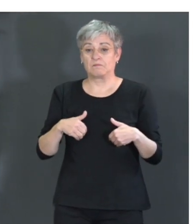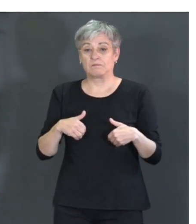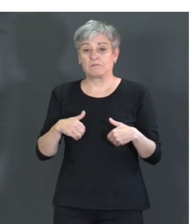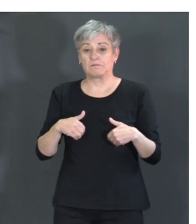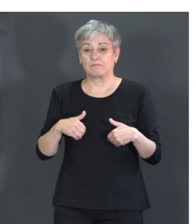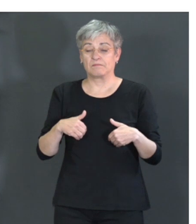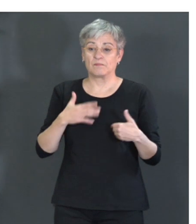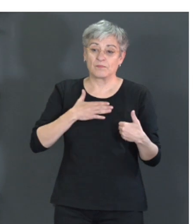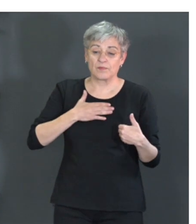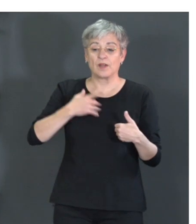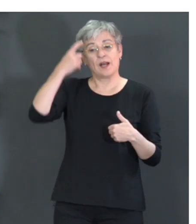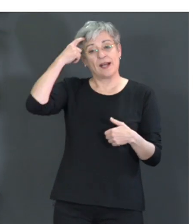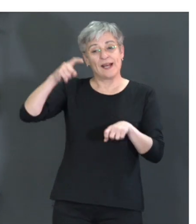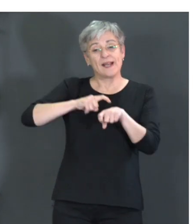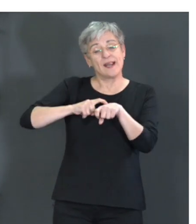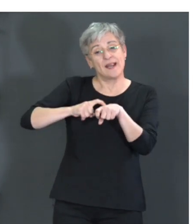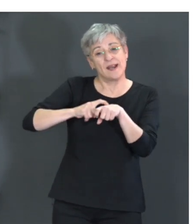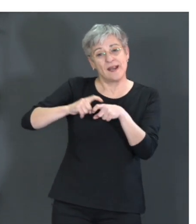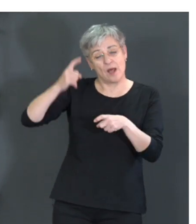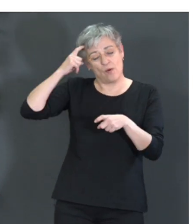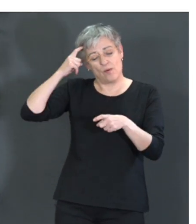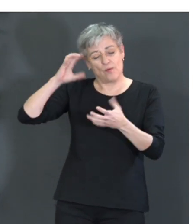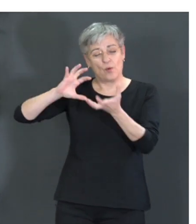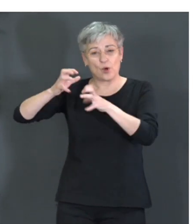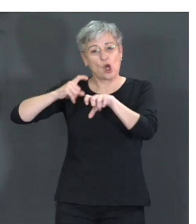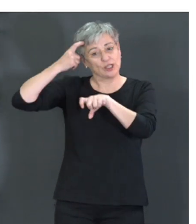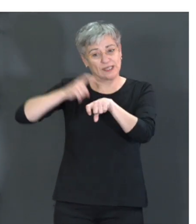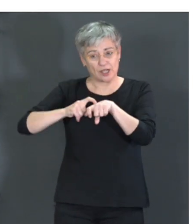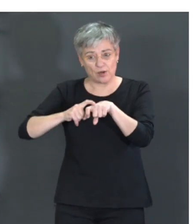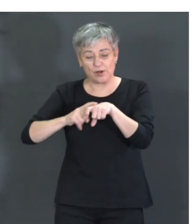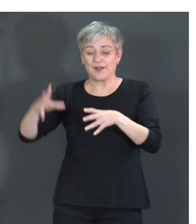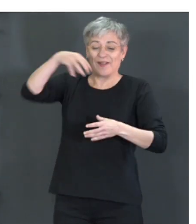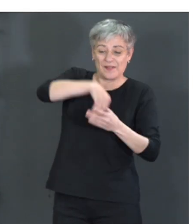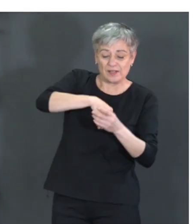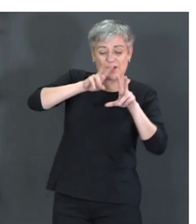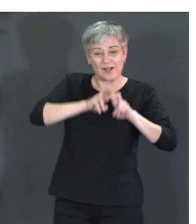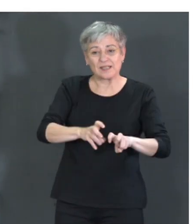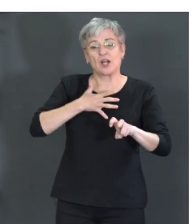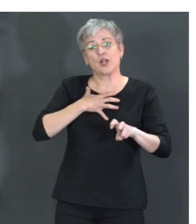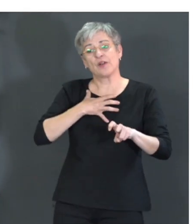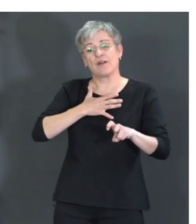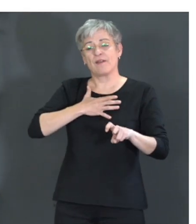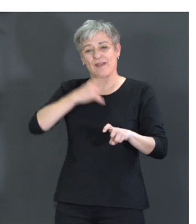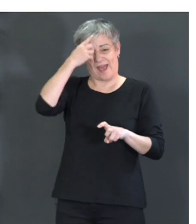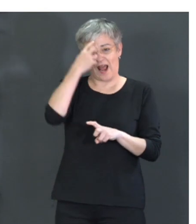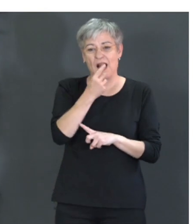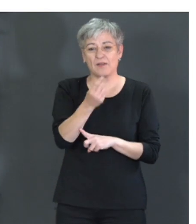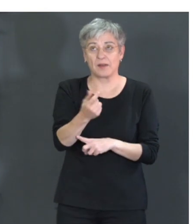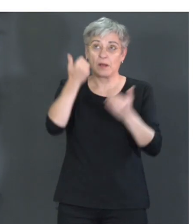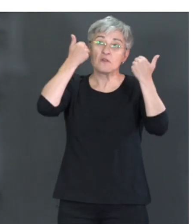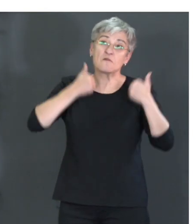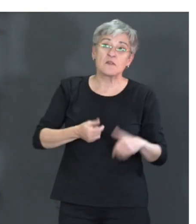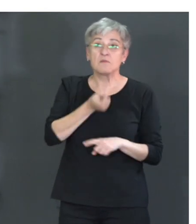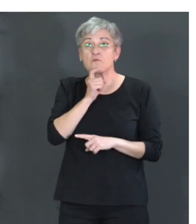soy neuropsicólogo, como has dicho, y responsable de investigación en el CRE de Alzheimer, y físicamente me